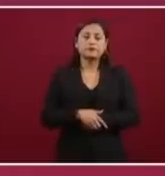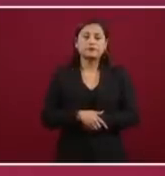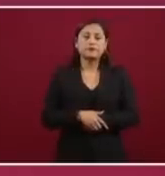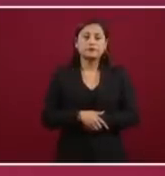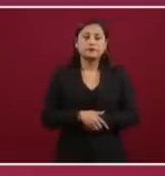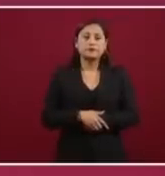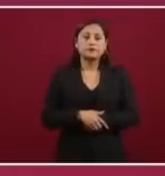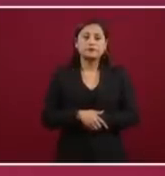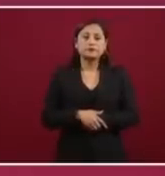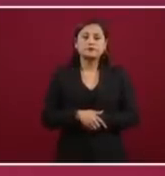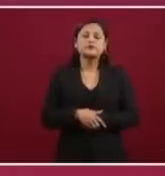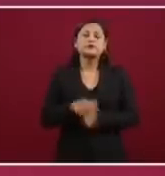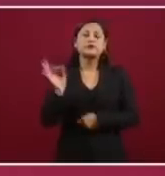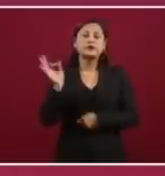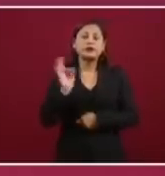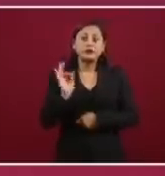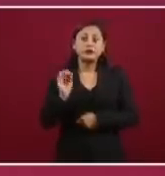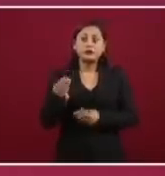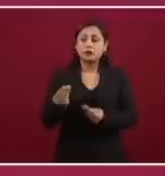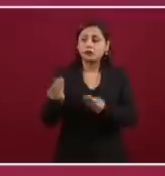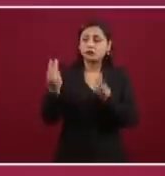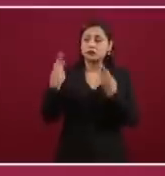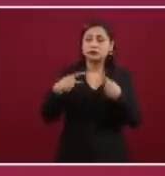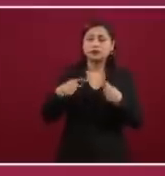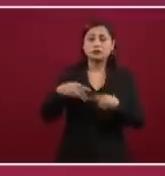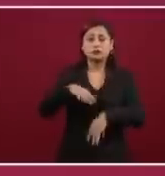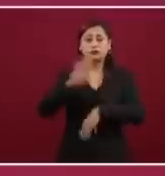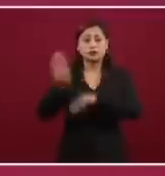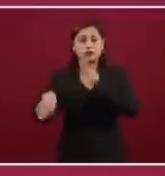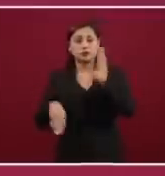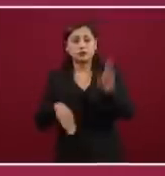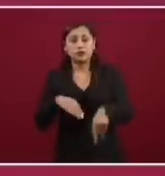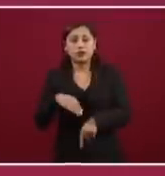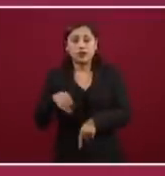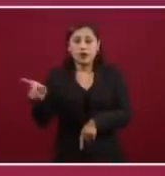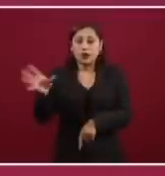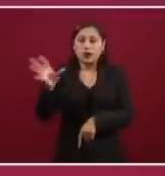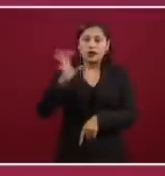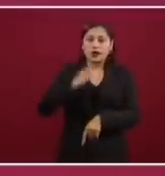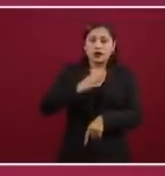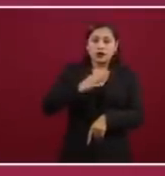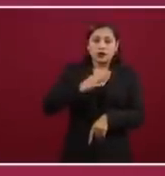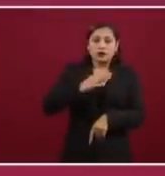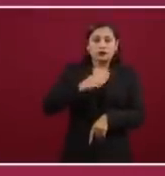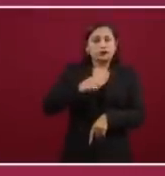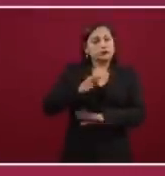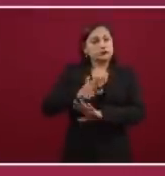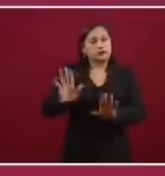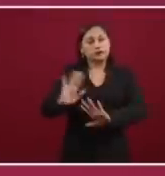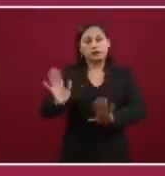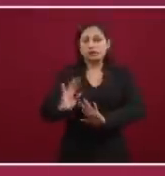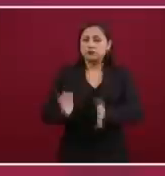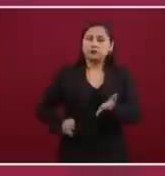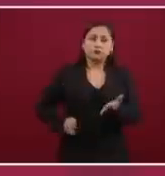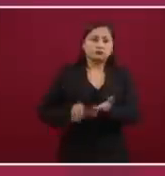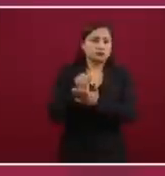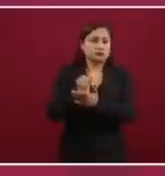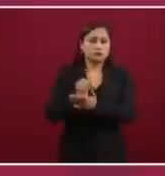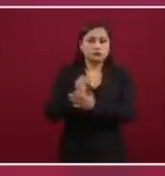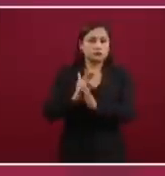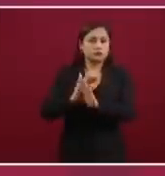podían perder la vida muchos. Y entonces fue cuando avalé el que